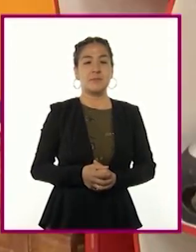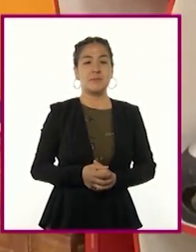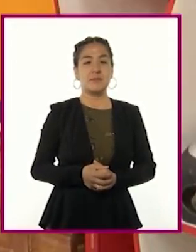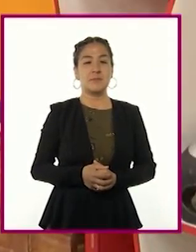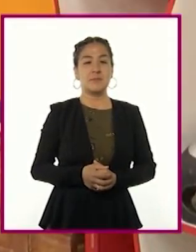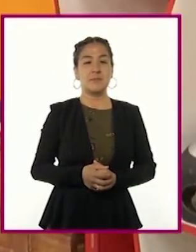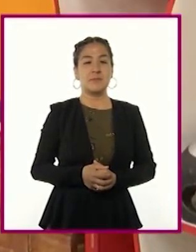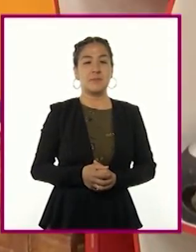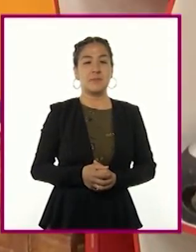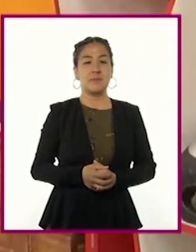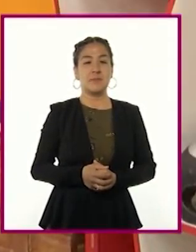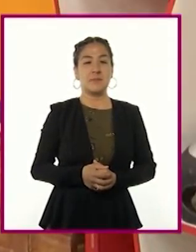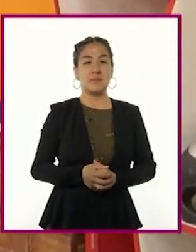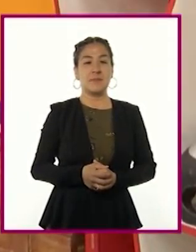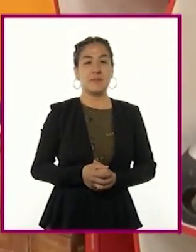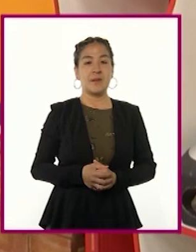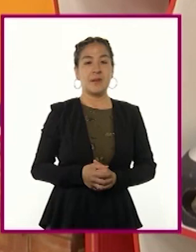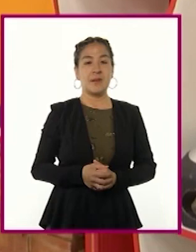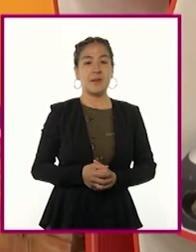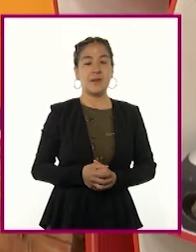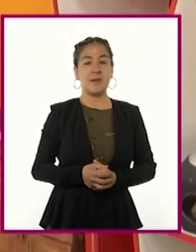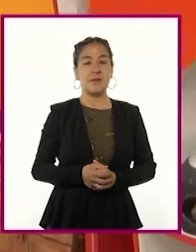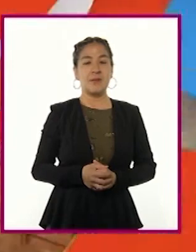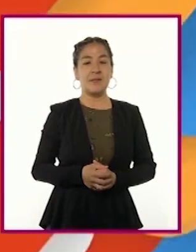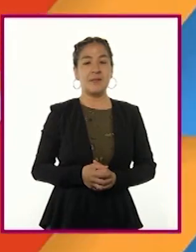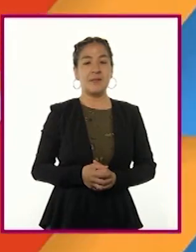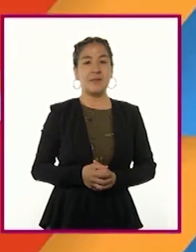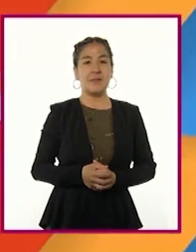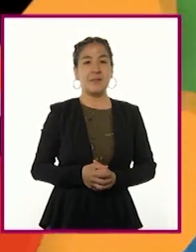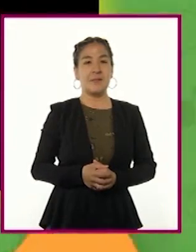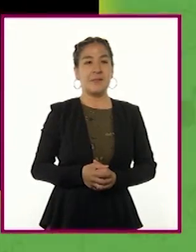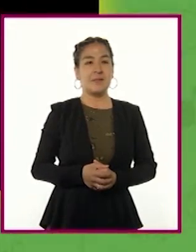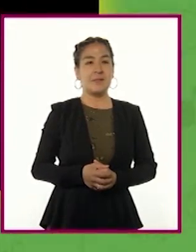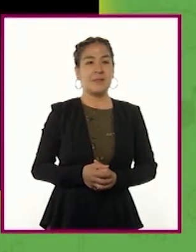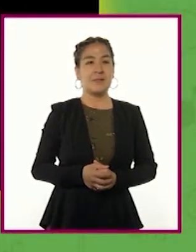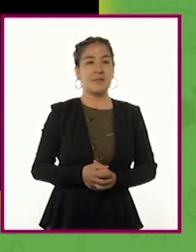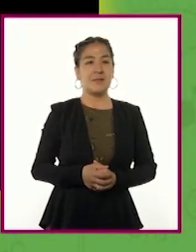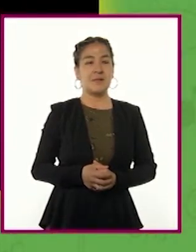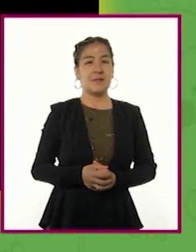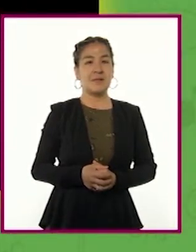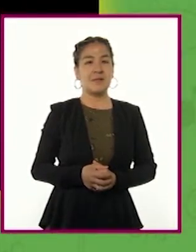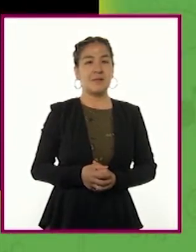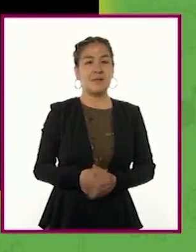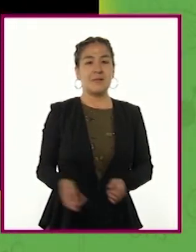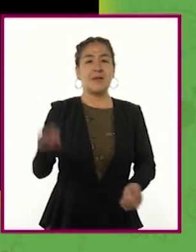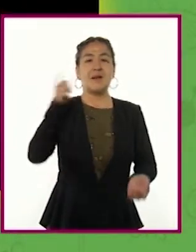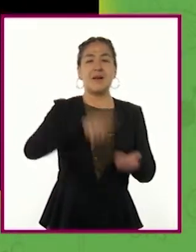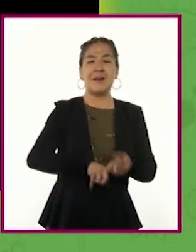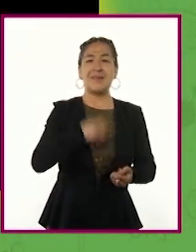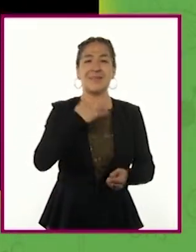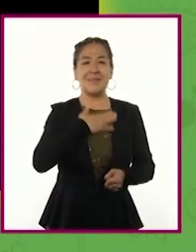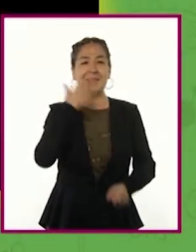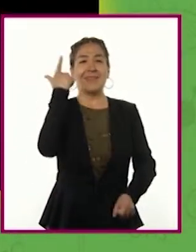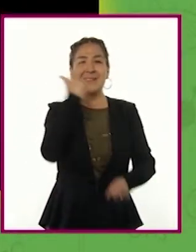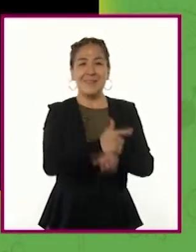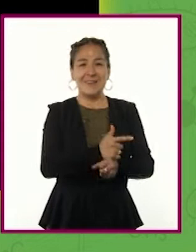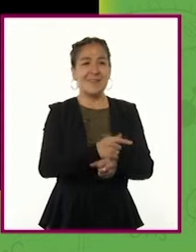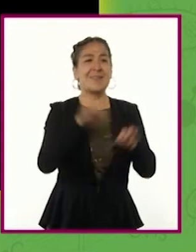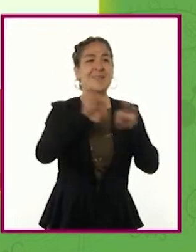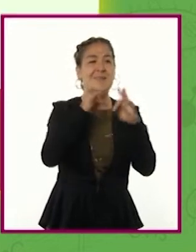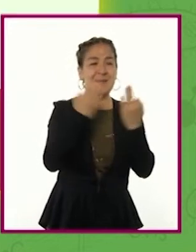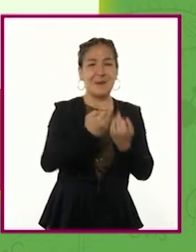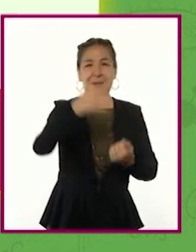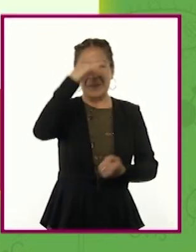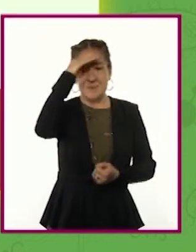Estimados profesores, desde que comencé la secundaria, me he dado cuenta que mi cuerpo y mi forma de pensar han